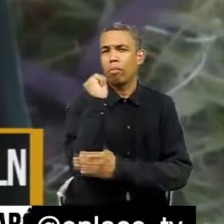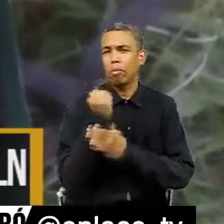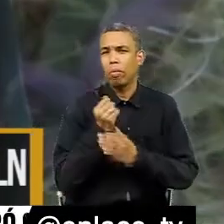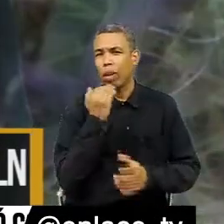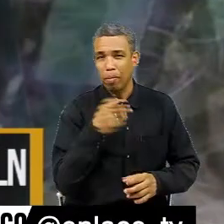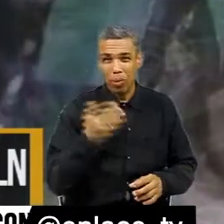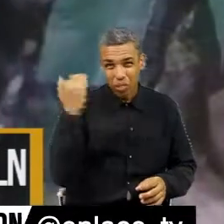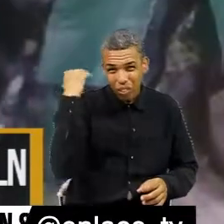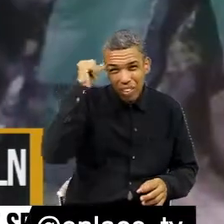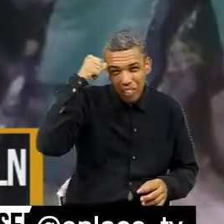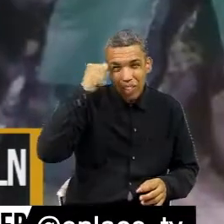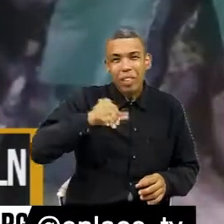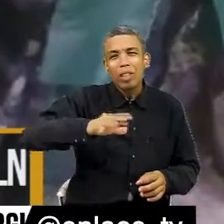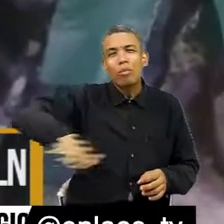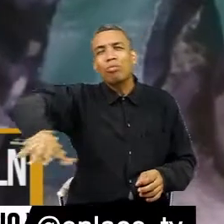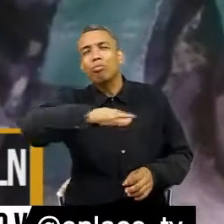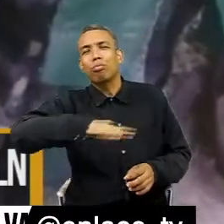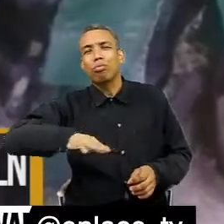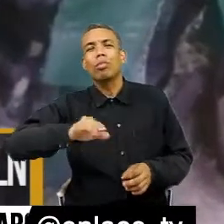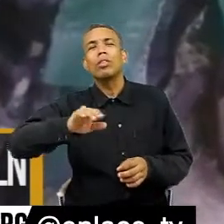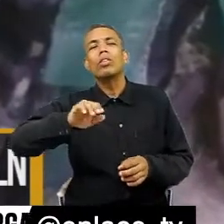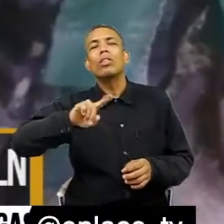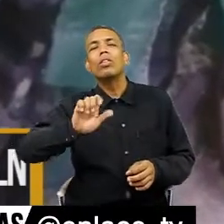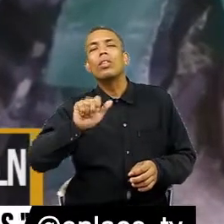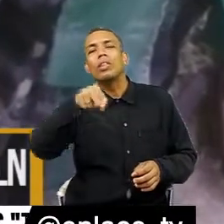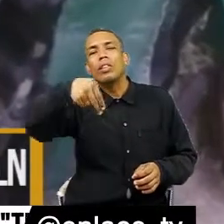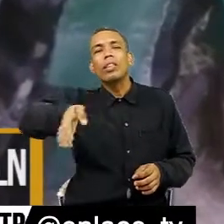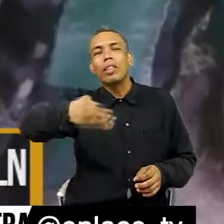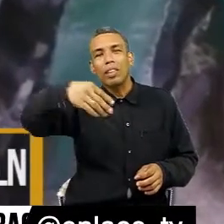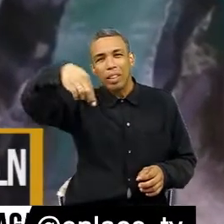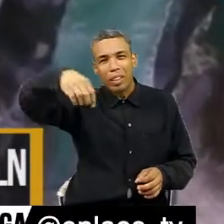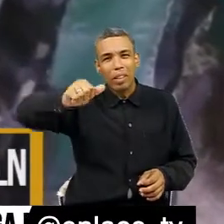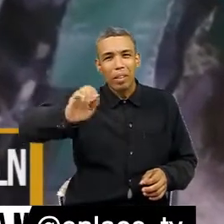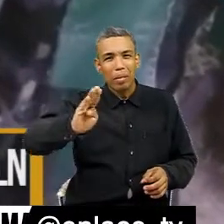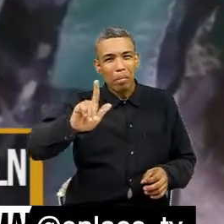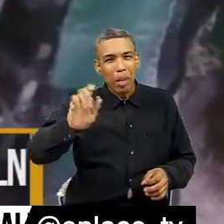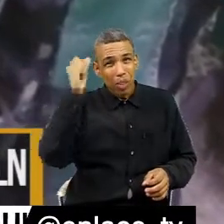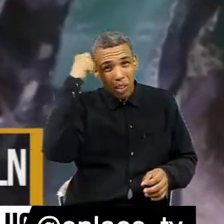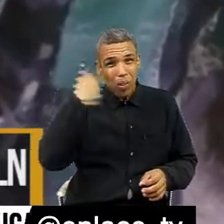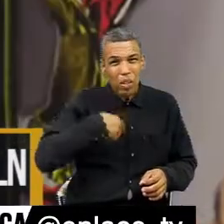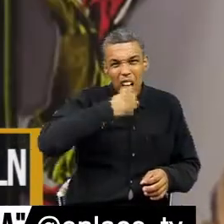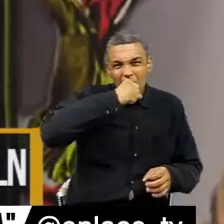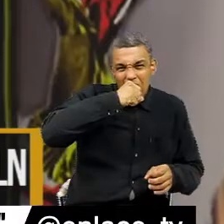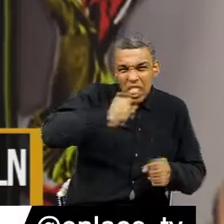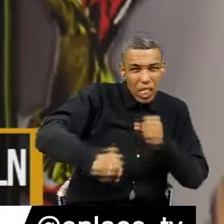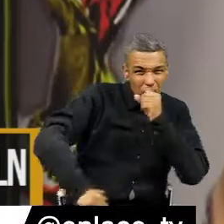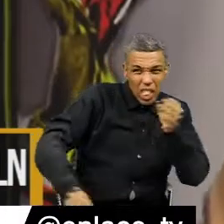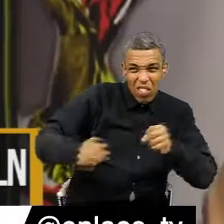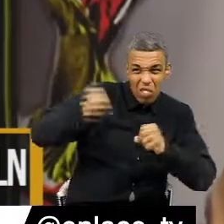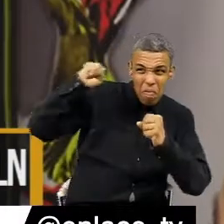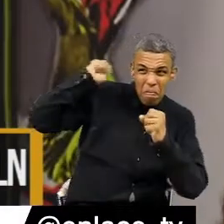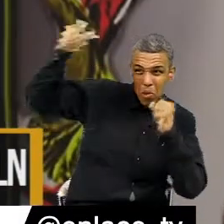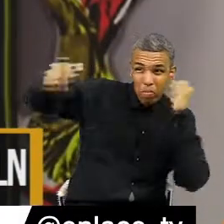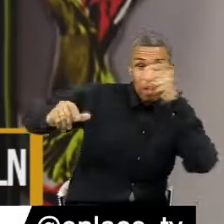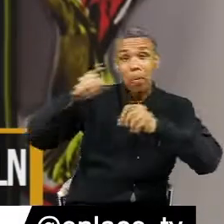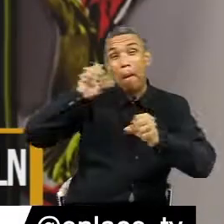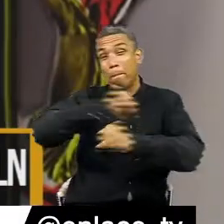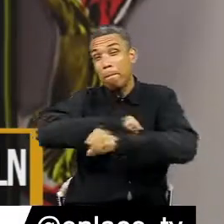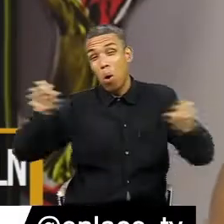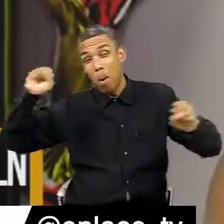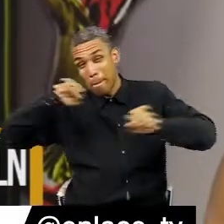pues parte estructural de la alcaldía. Queremos con esto lograr que no se vuelva a repetir ninguna alteración de